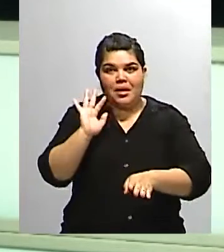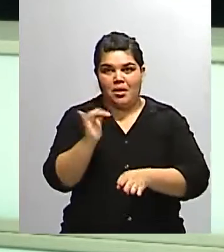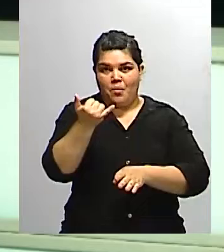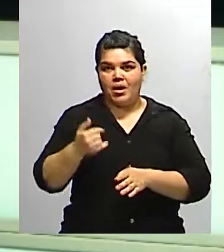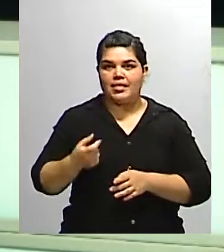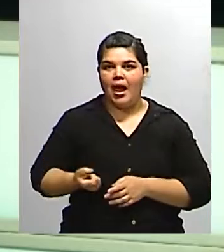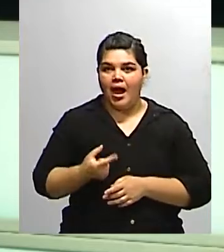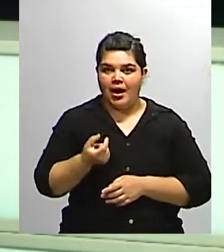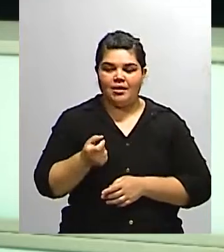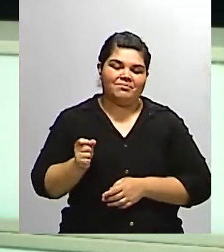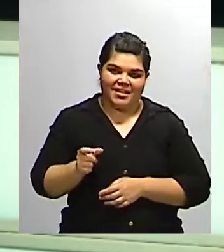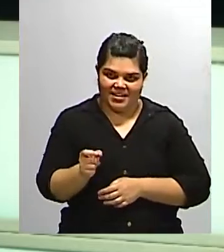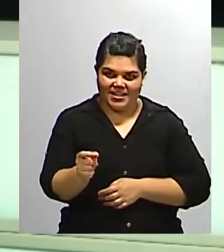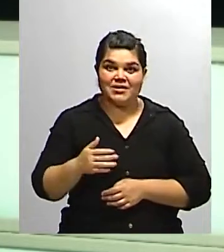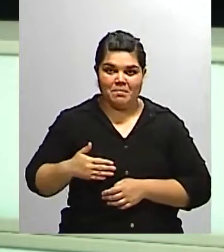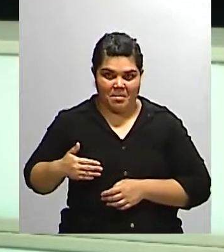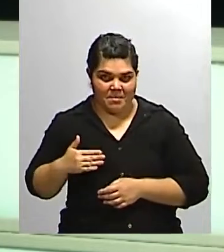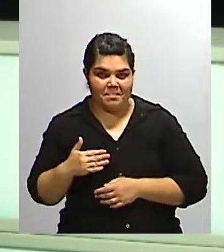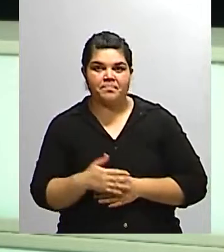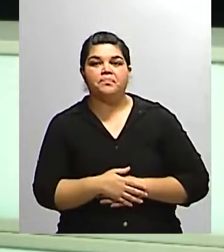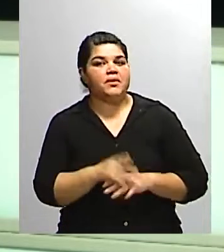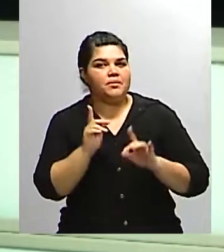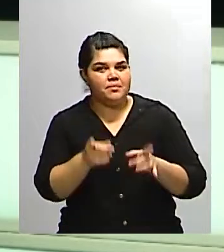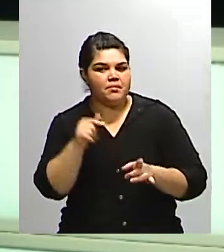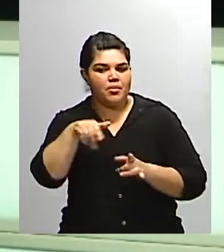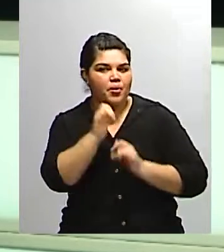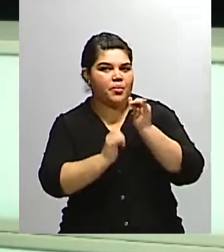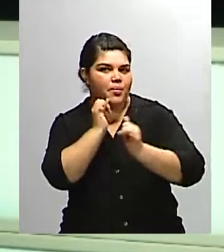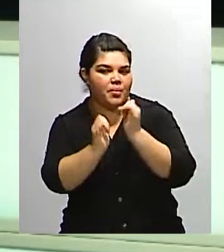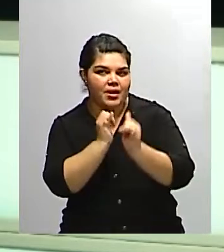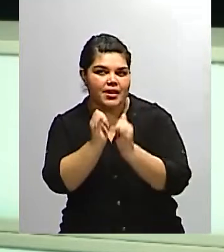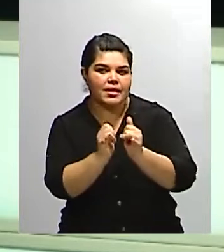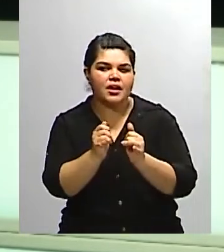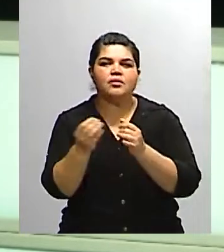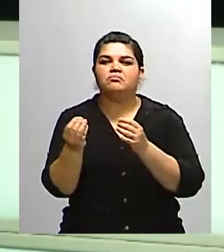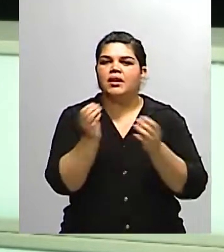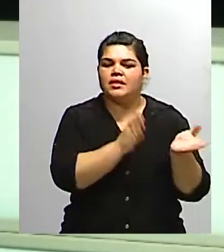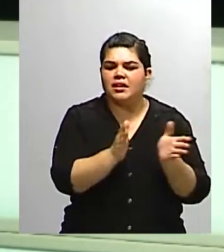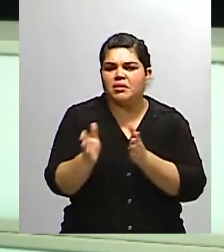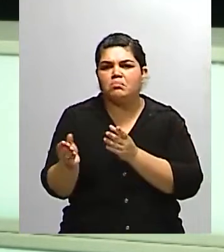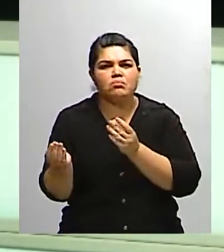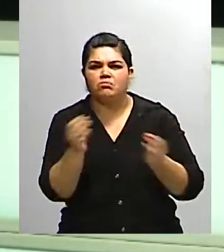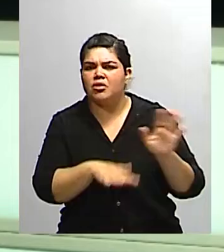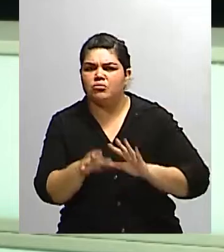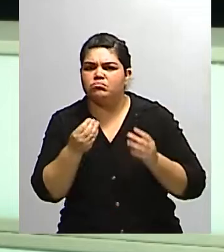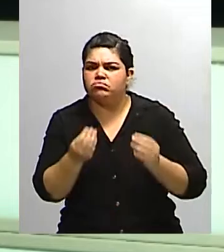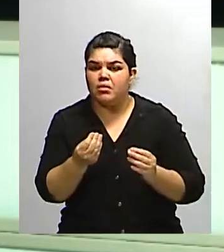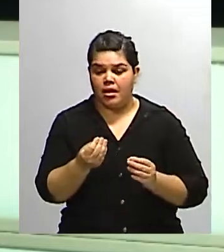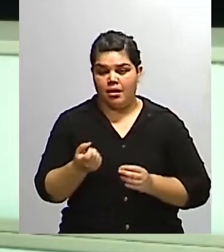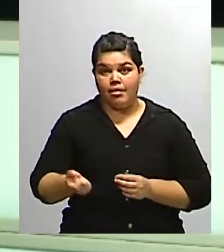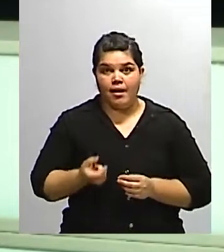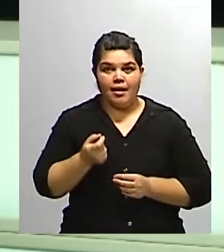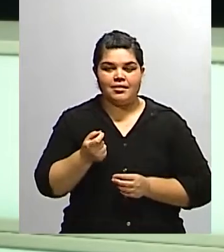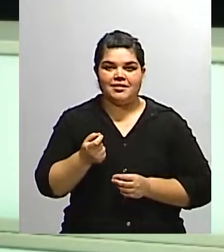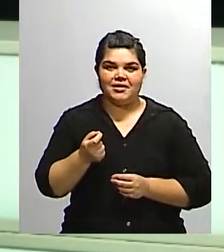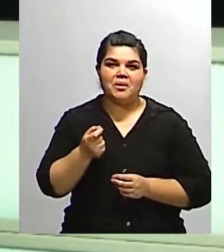mama. Doctor, lo que le voy a preguntar ahora tiene relación directa con ¿cómo es el tratamiento que se lleva adelante en caso de la detección de